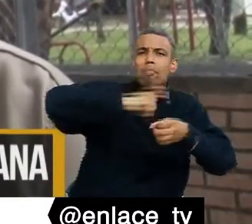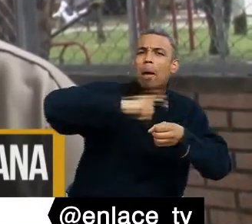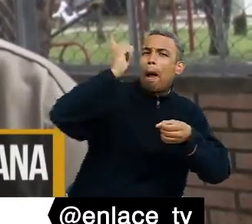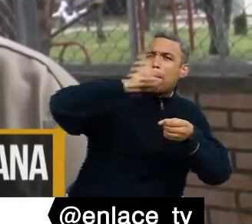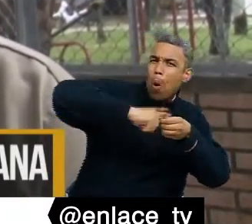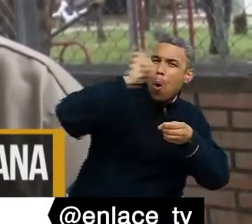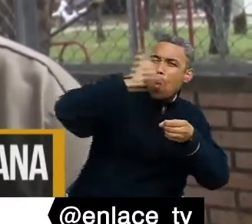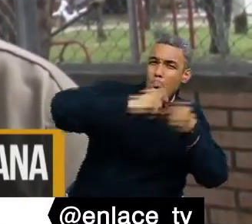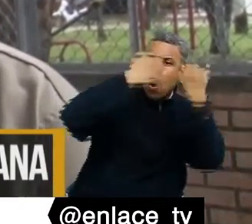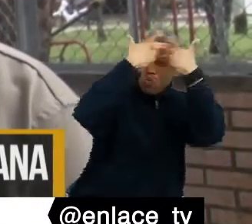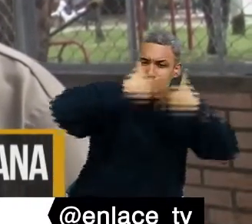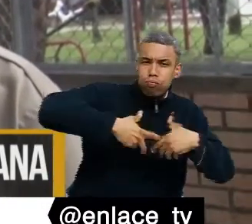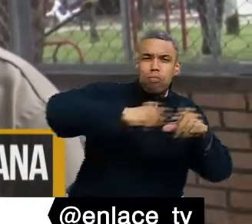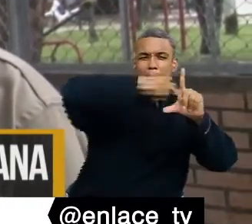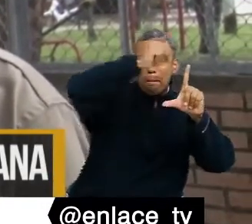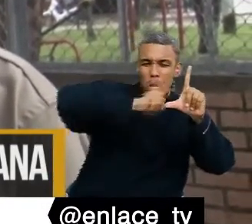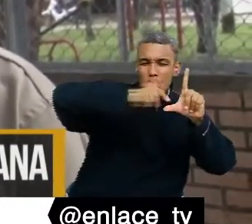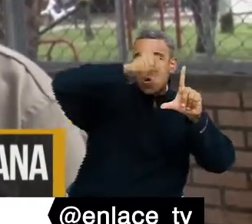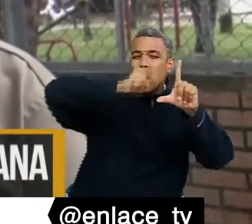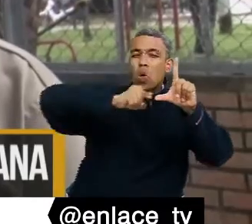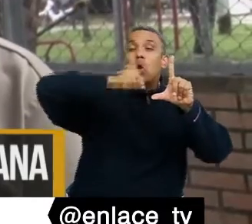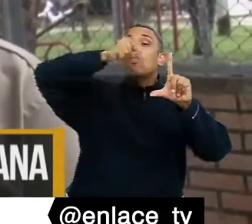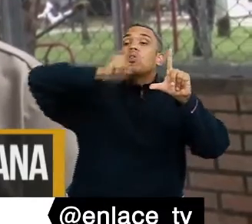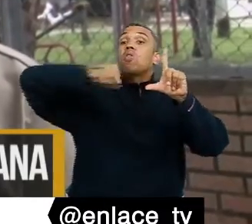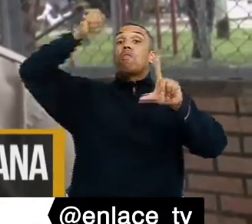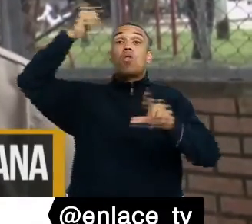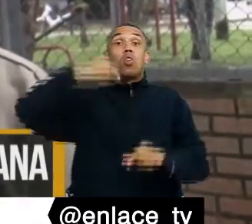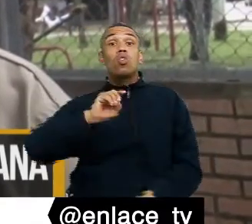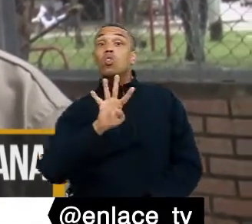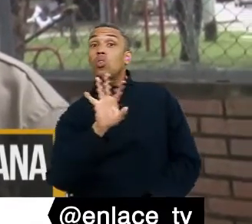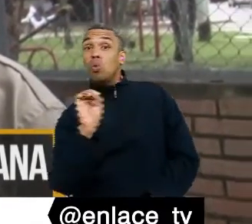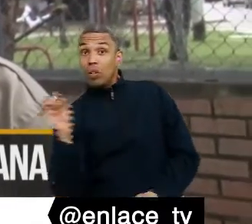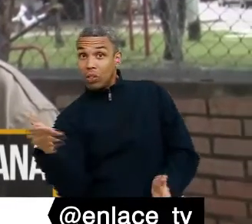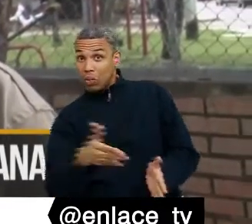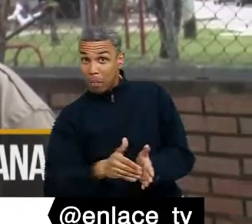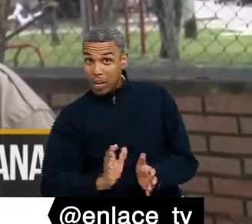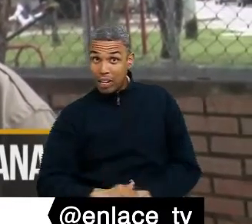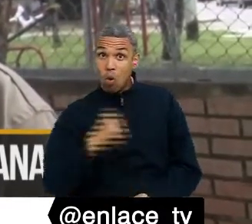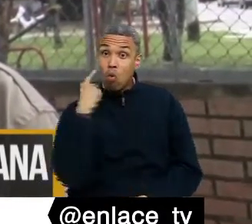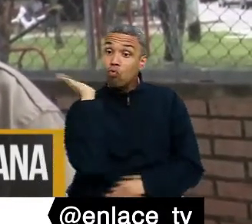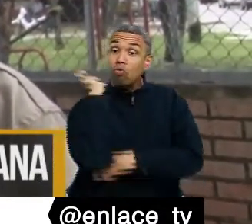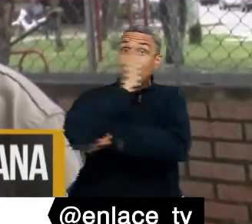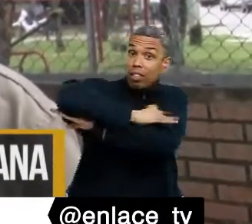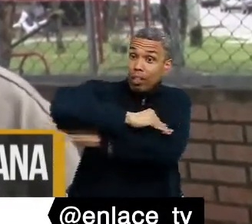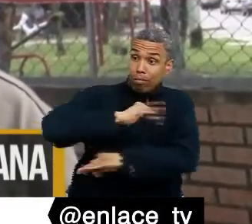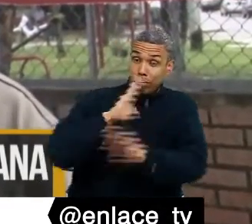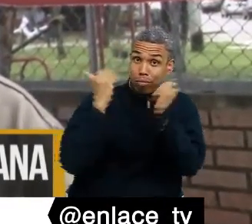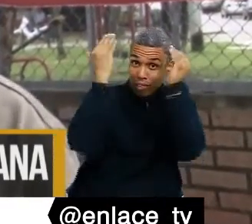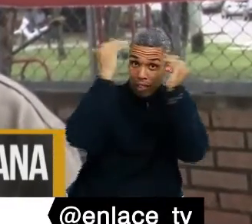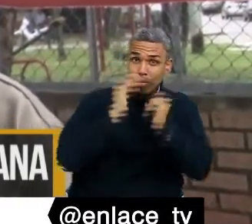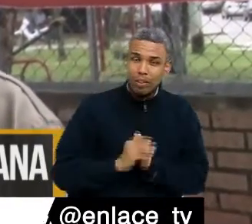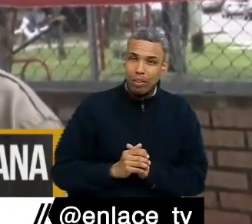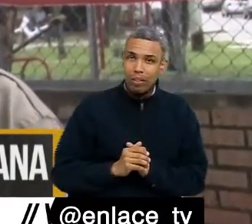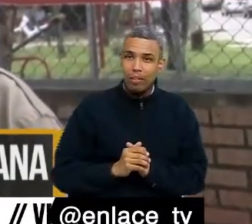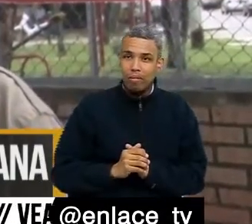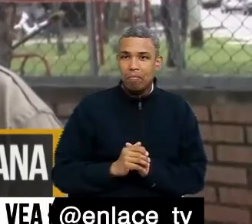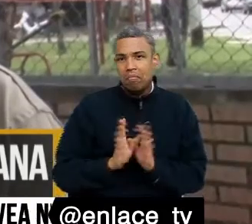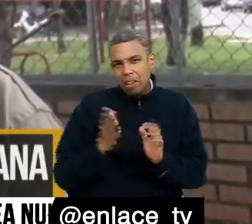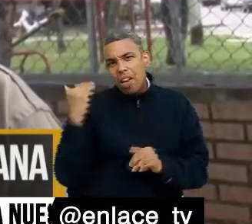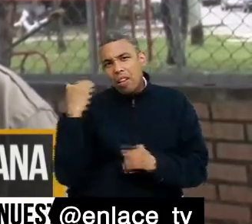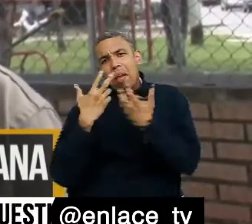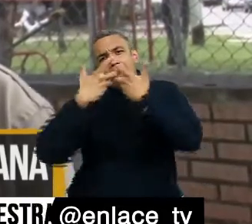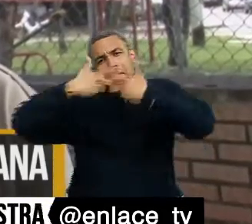multinacional, posteriormente pasó a manos de Kion y existía la posibilidad que fuese un contrato extendido a